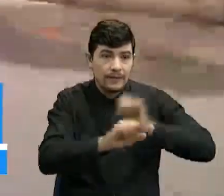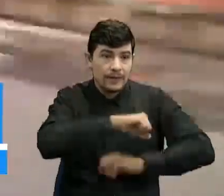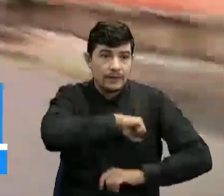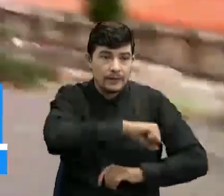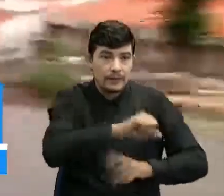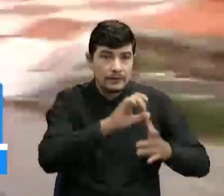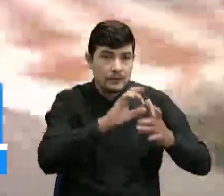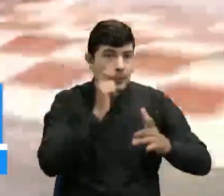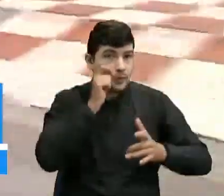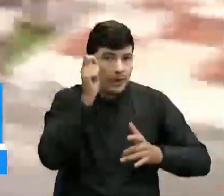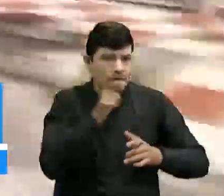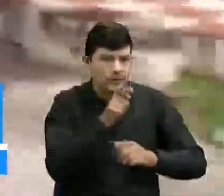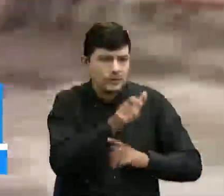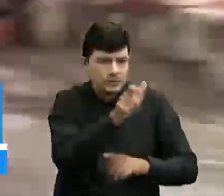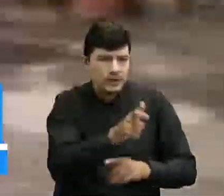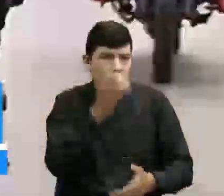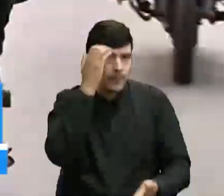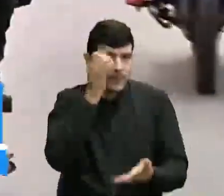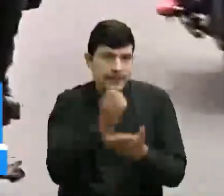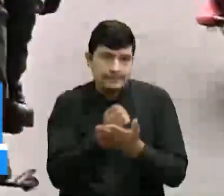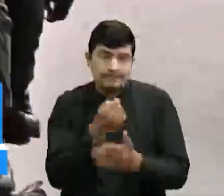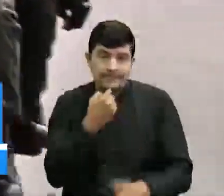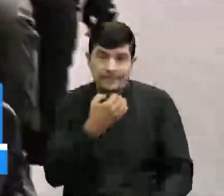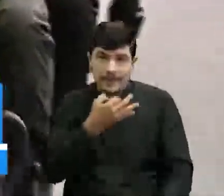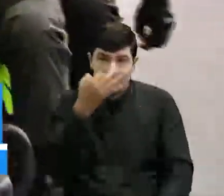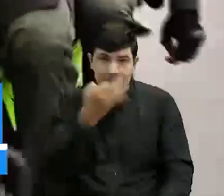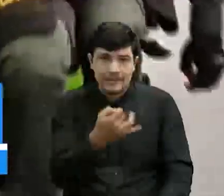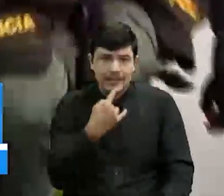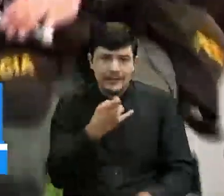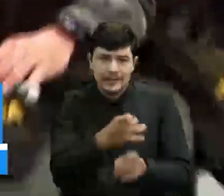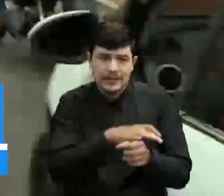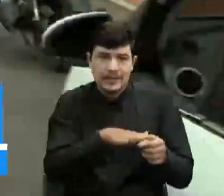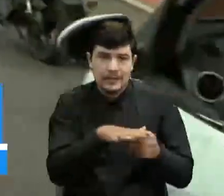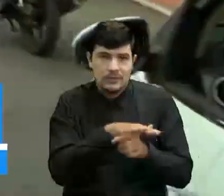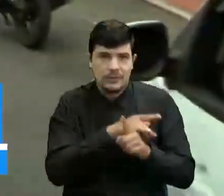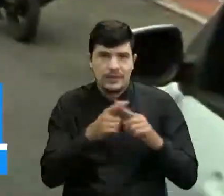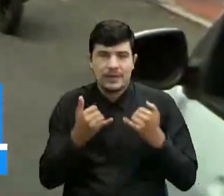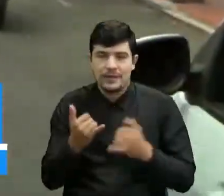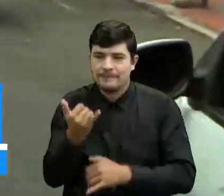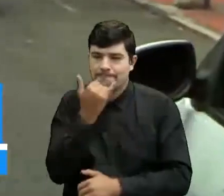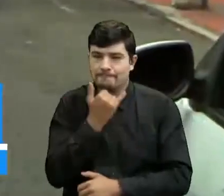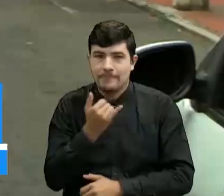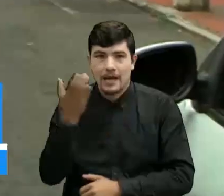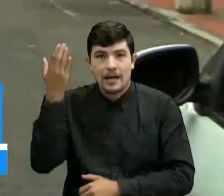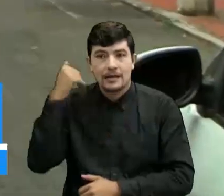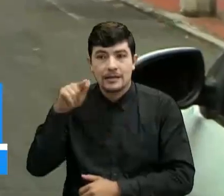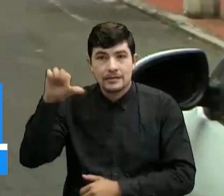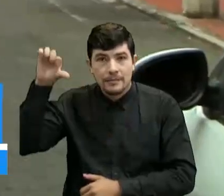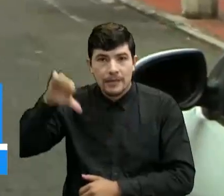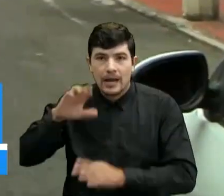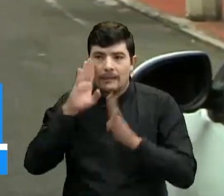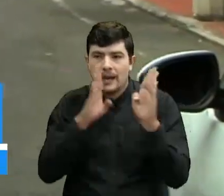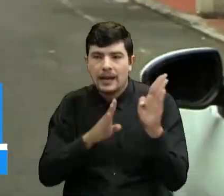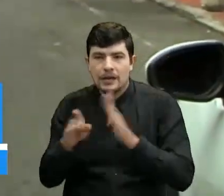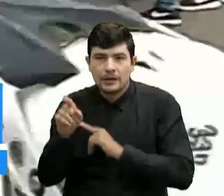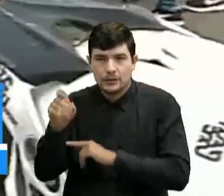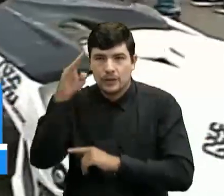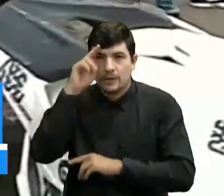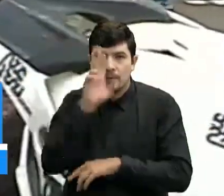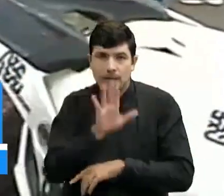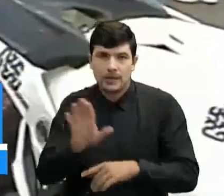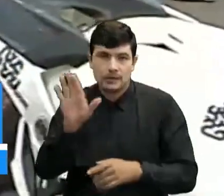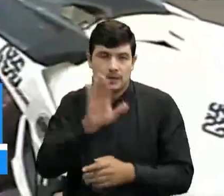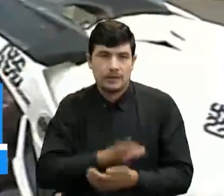la realidad es cruda pero no es nueva y sería producto de erradas políticas de seguridad trazadas por las autoridades. La policía tiene